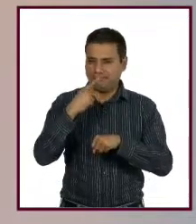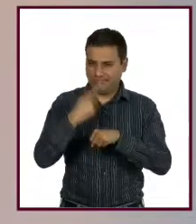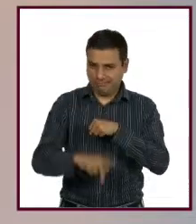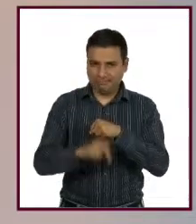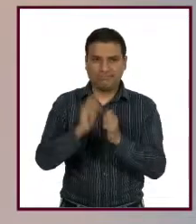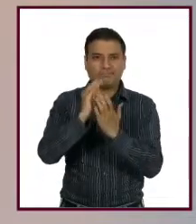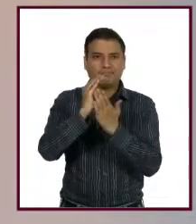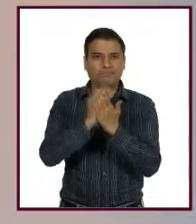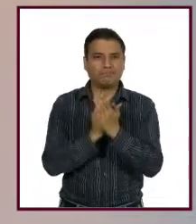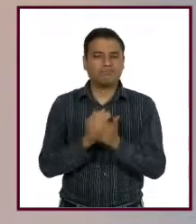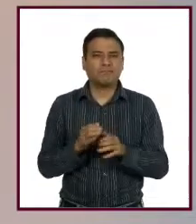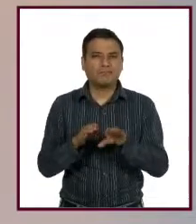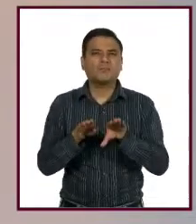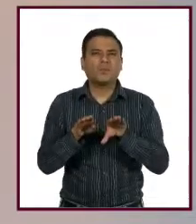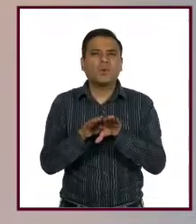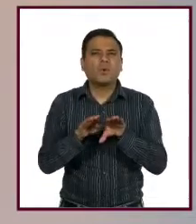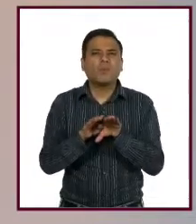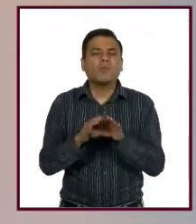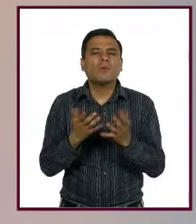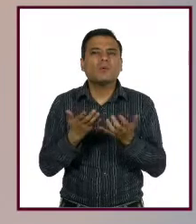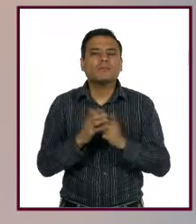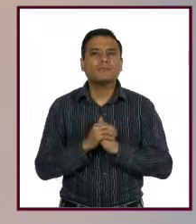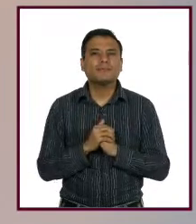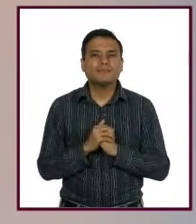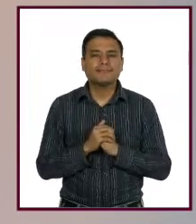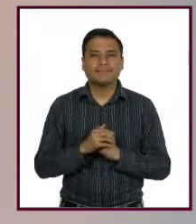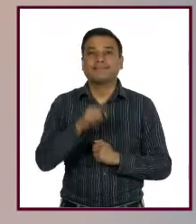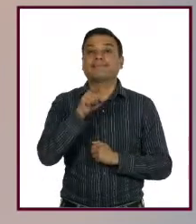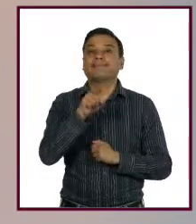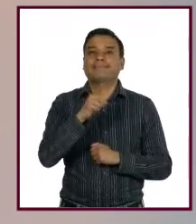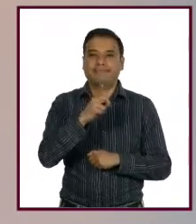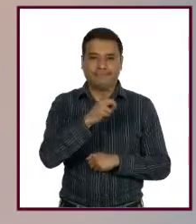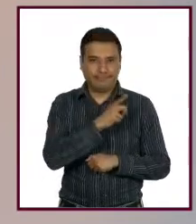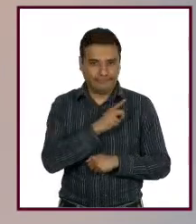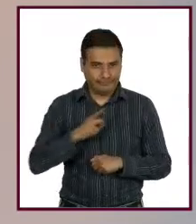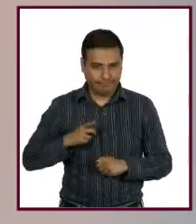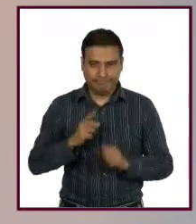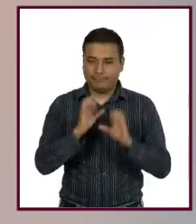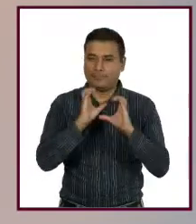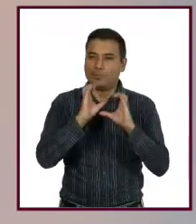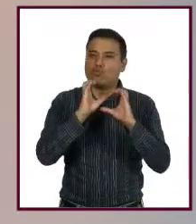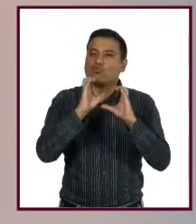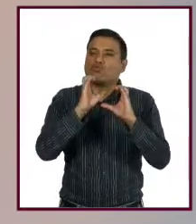daños relacionados con este tipo de sustancias es manejarlas lo más